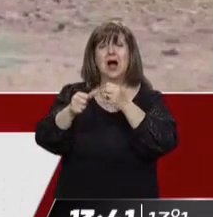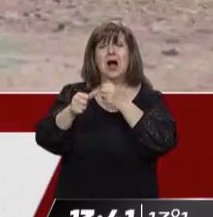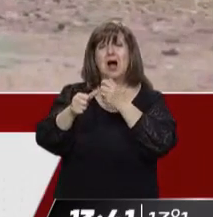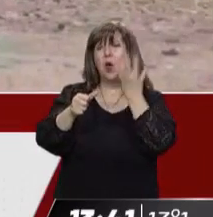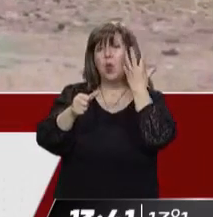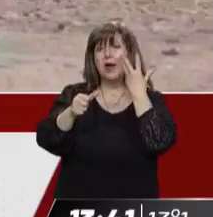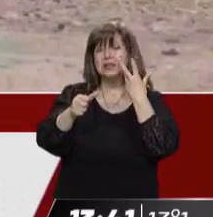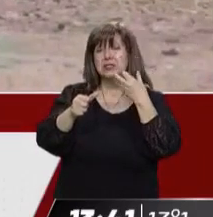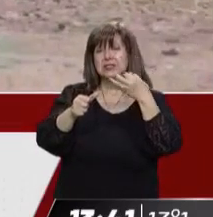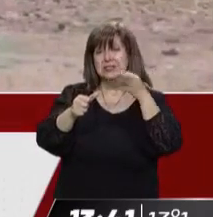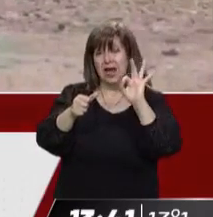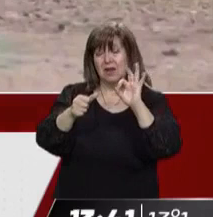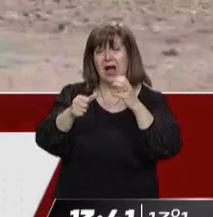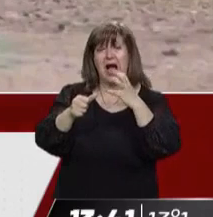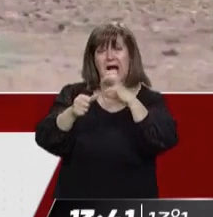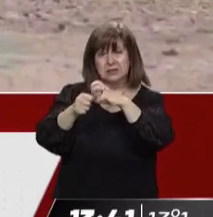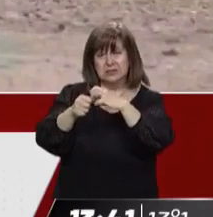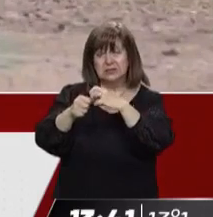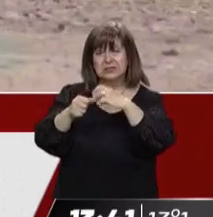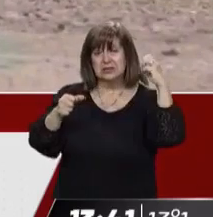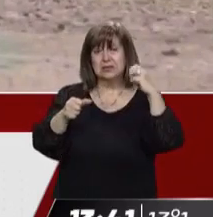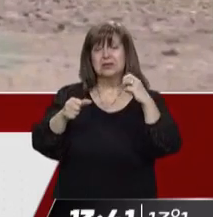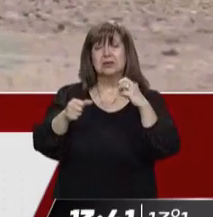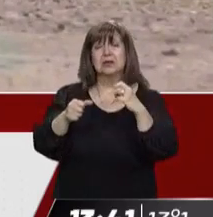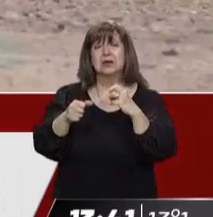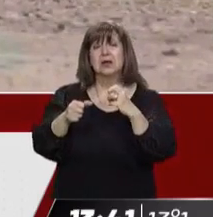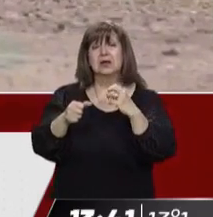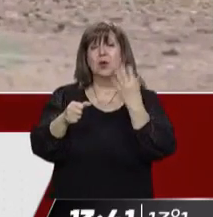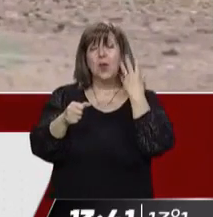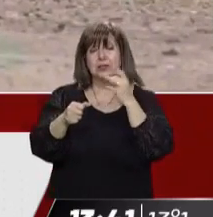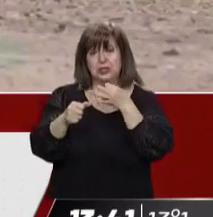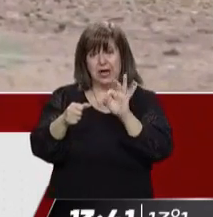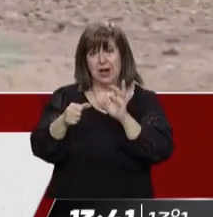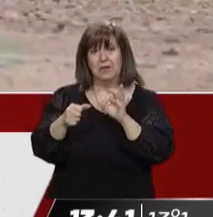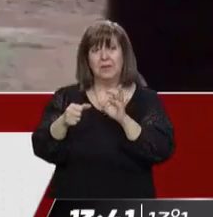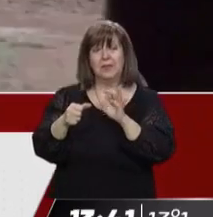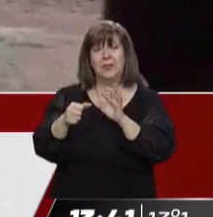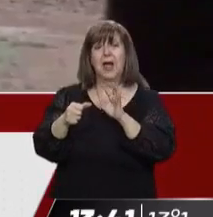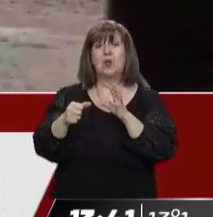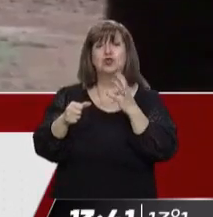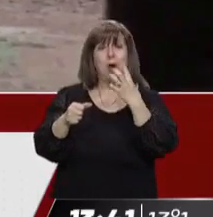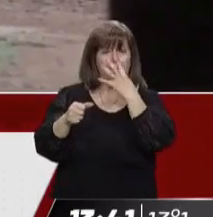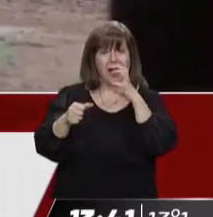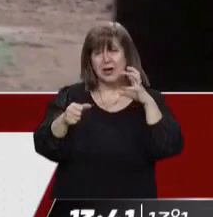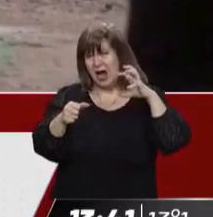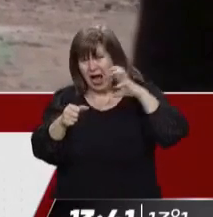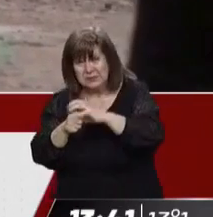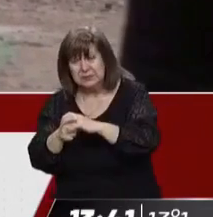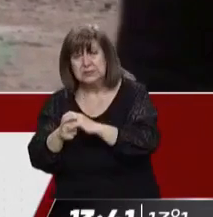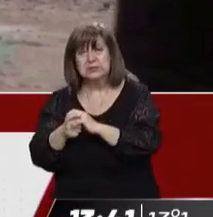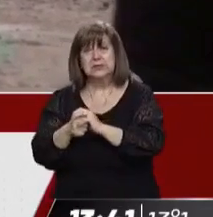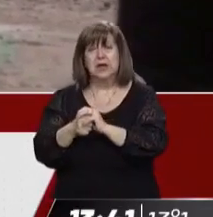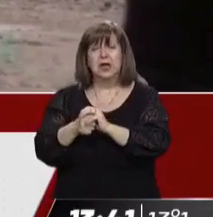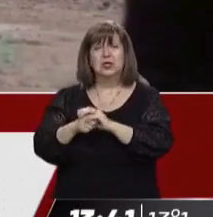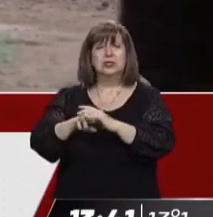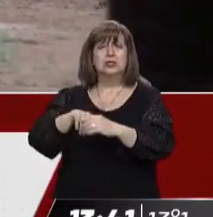lo rompió porque yo grande no me lo rompe cuando me agarra el perro blanco este este dedo yo atino que me que